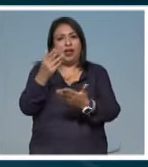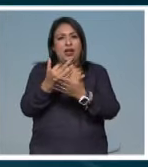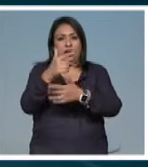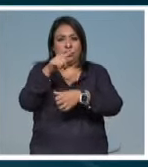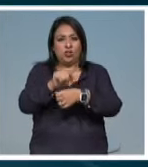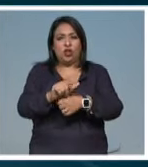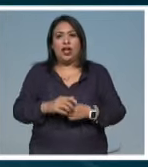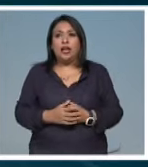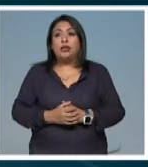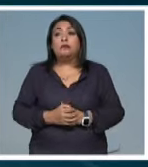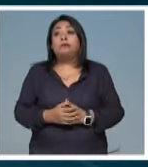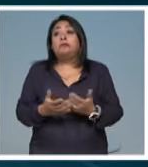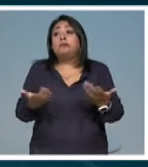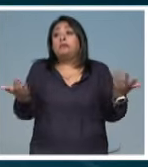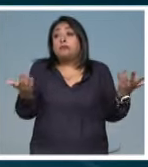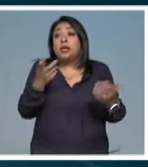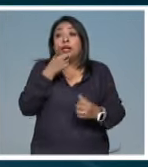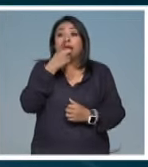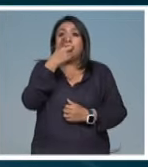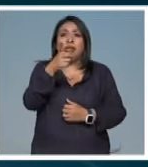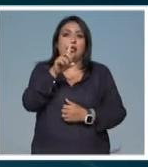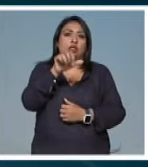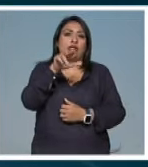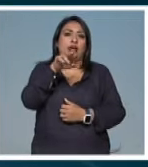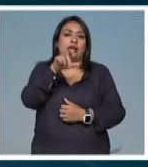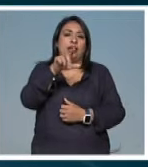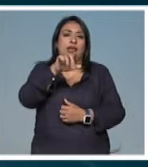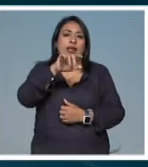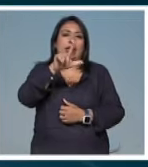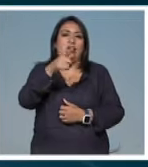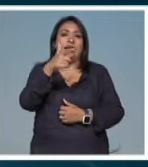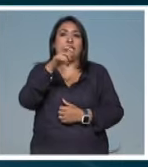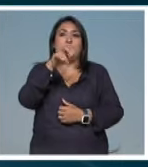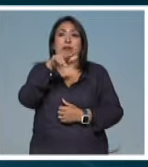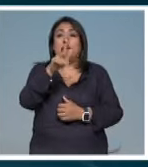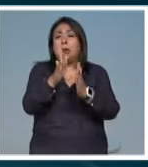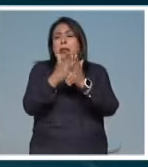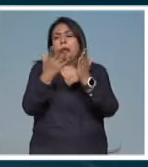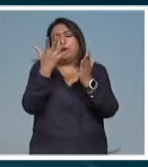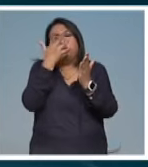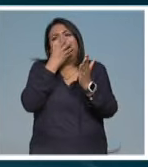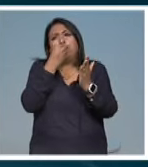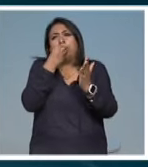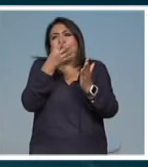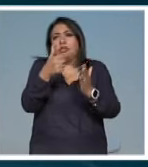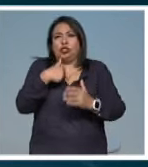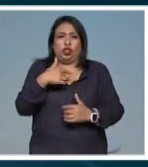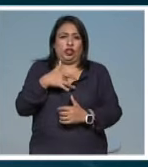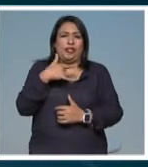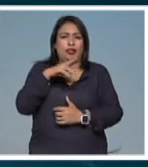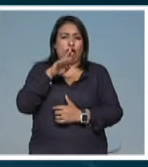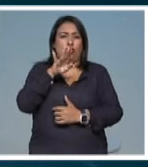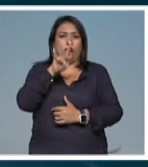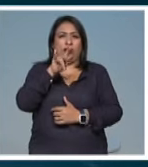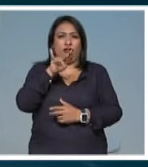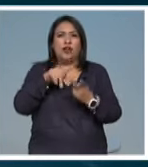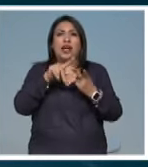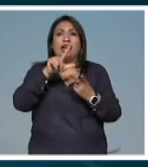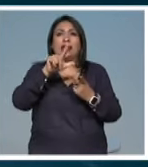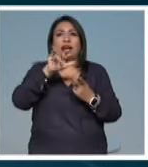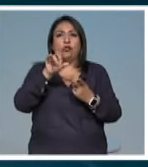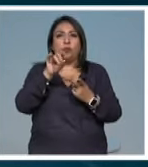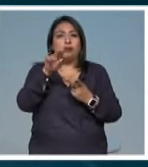nacional. Y bueno, ¿qué te digo de Daniel Jiménez Cacho? El libro quedó precioso, siento que Roberto Fiesco y Alejandro Magallanes